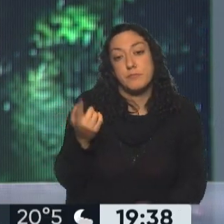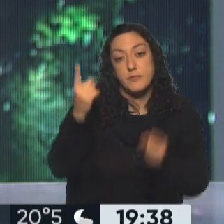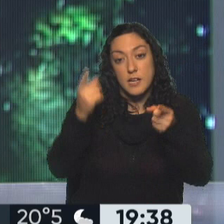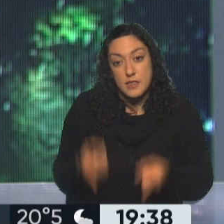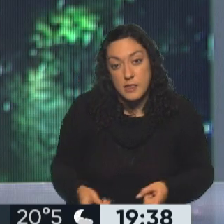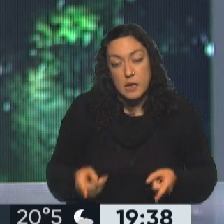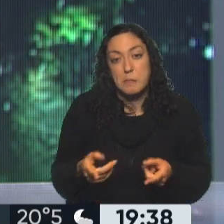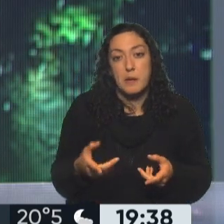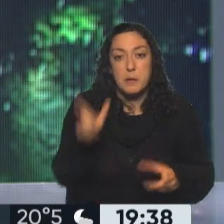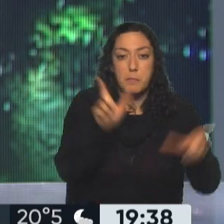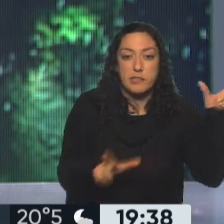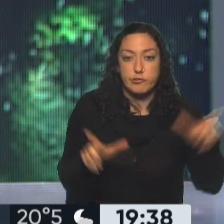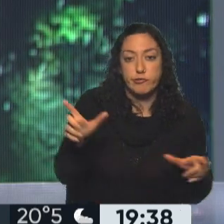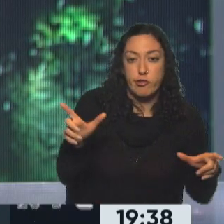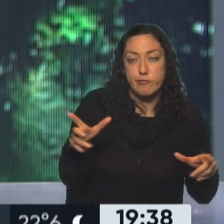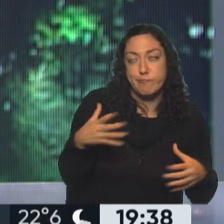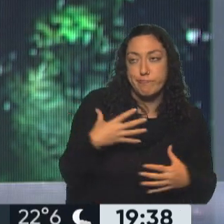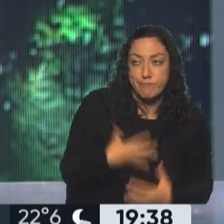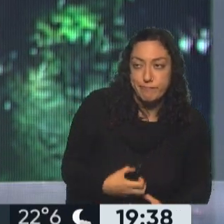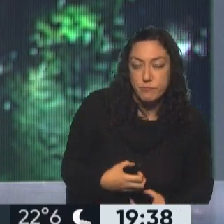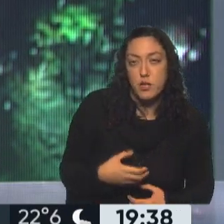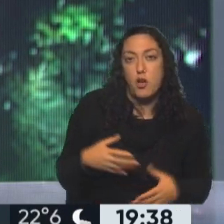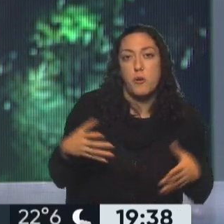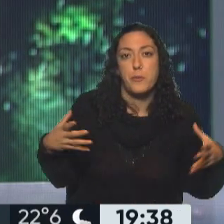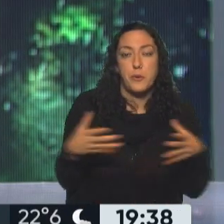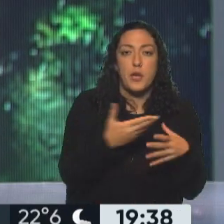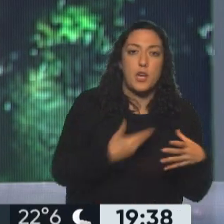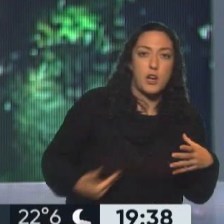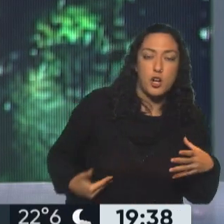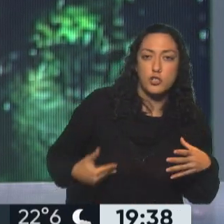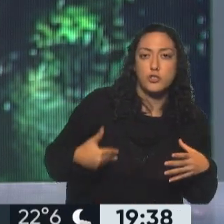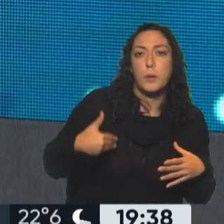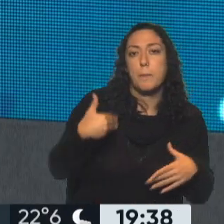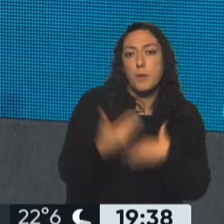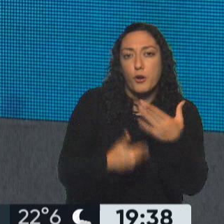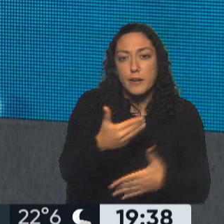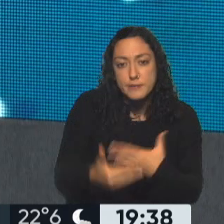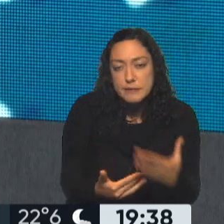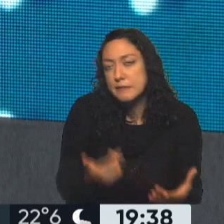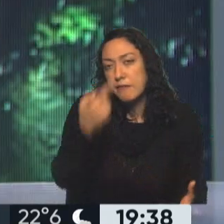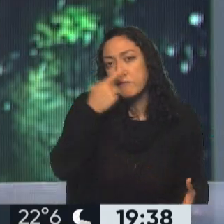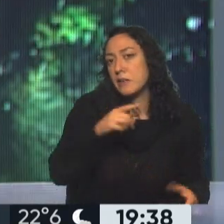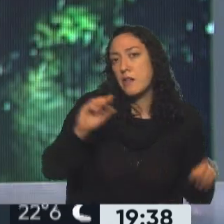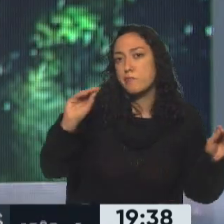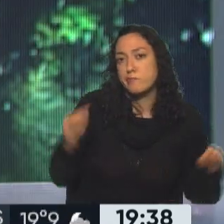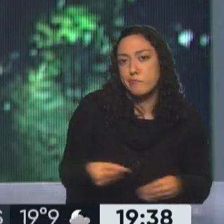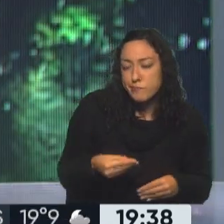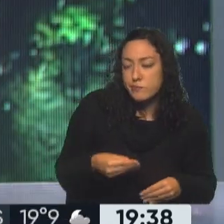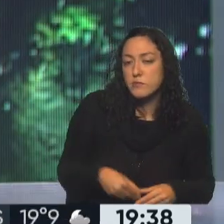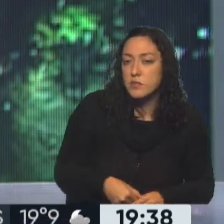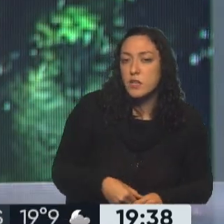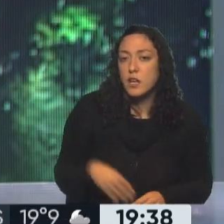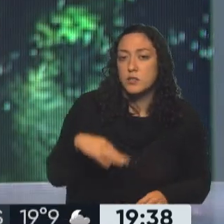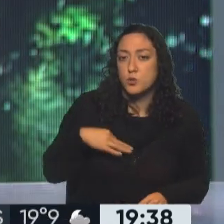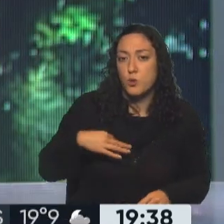una decepción con los gobiernos progresistas que no han podido darle al ciudadano